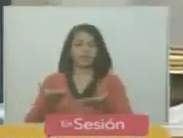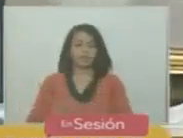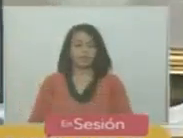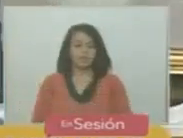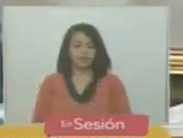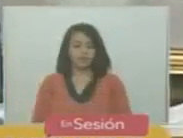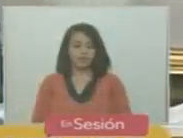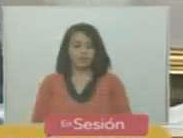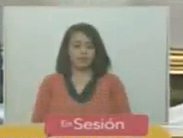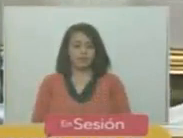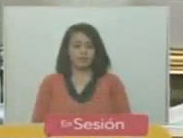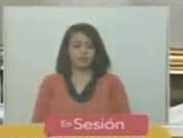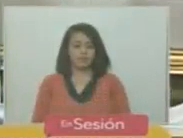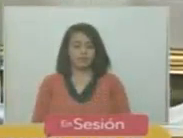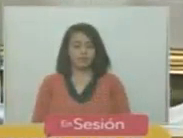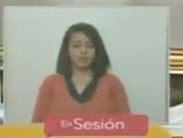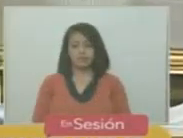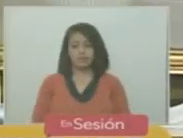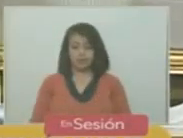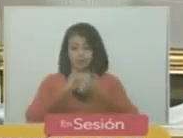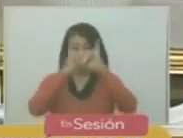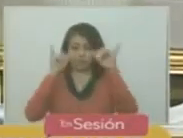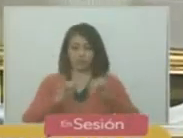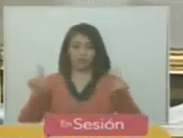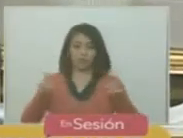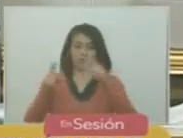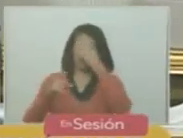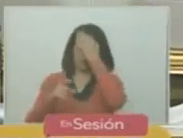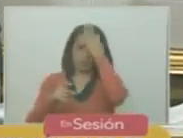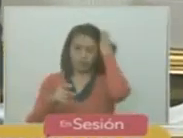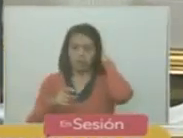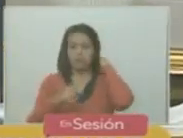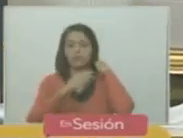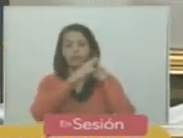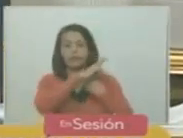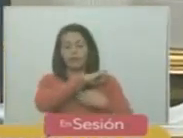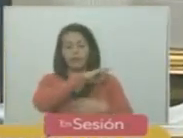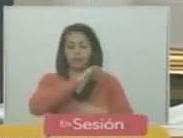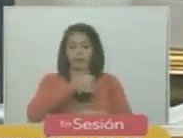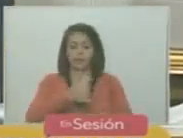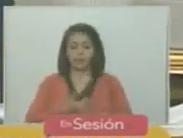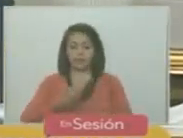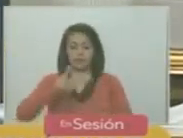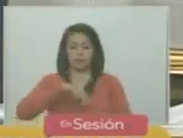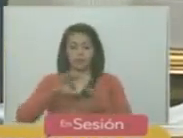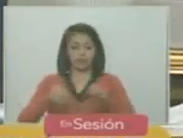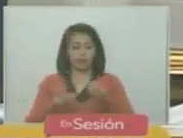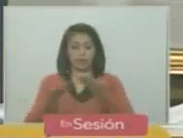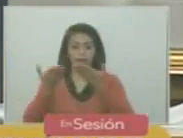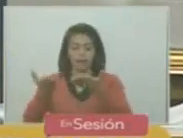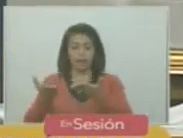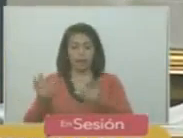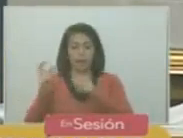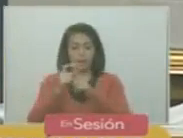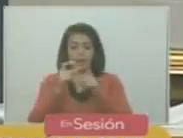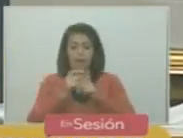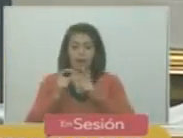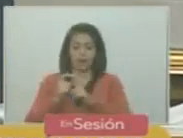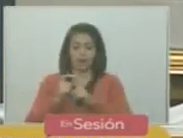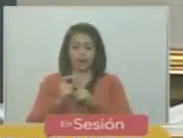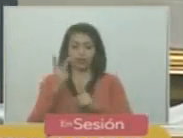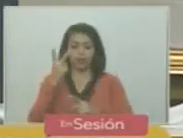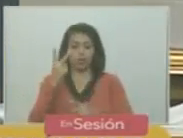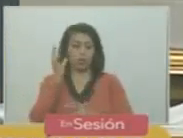decirle, feliz cumpleaños, querido jefe, y nuestro regalo son las palabras de